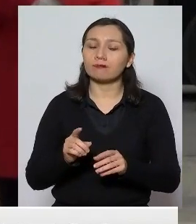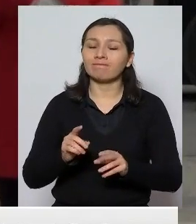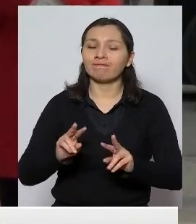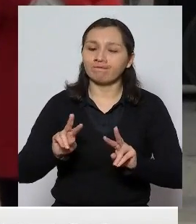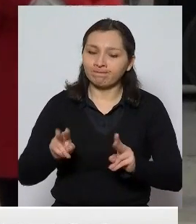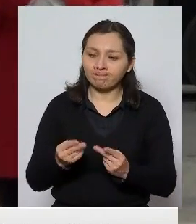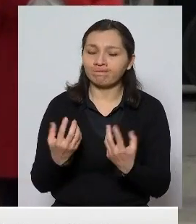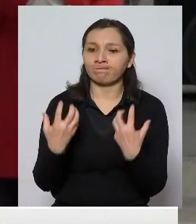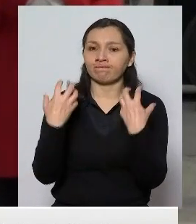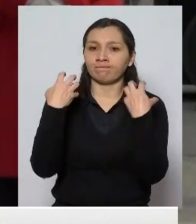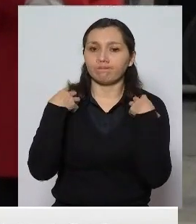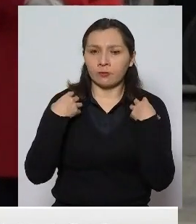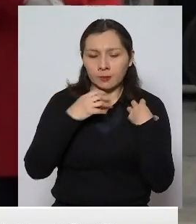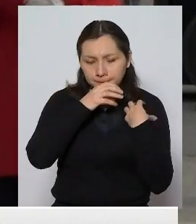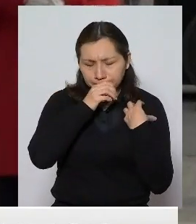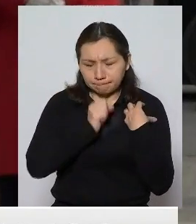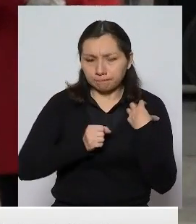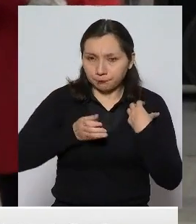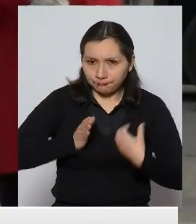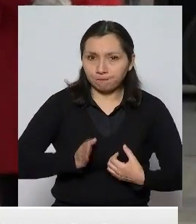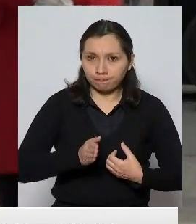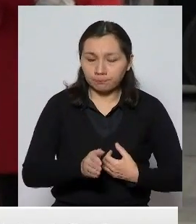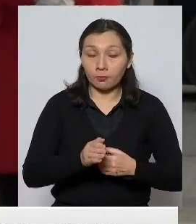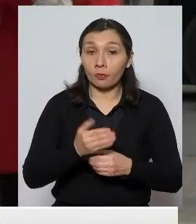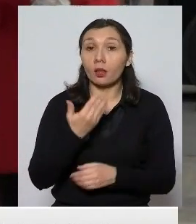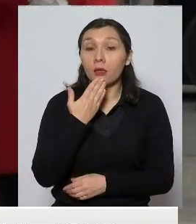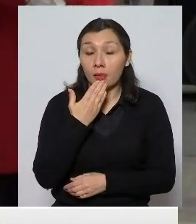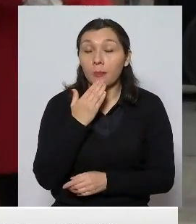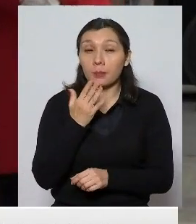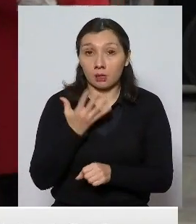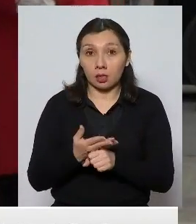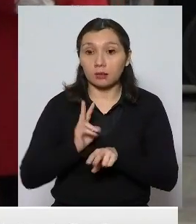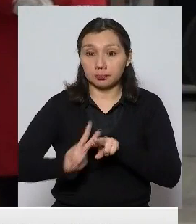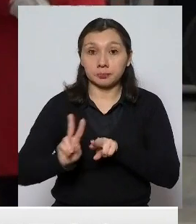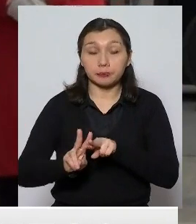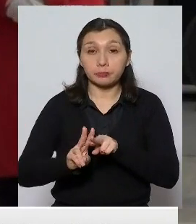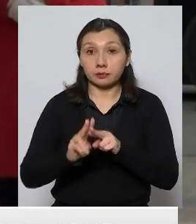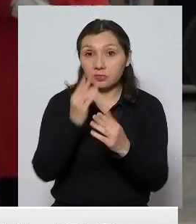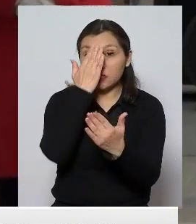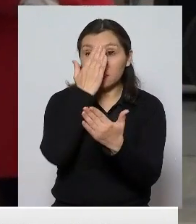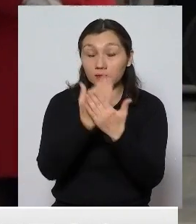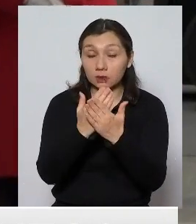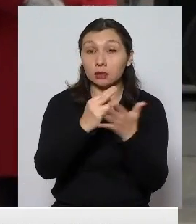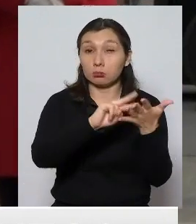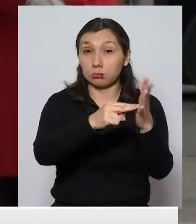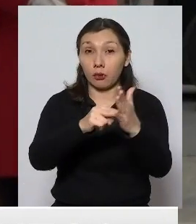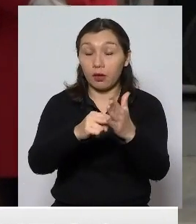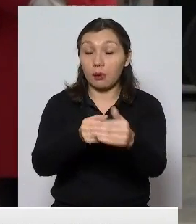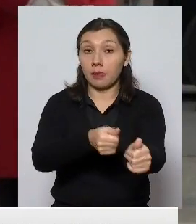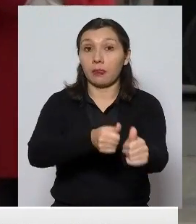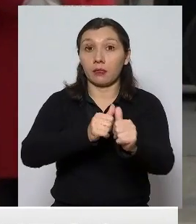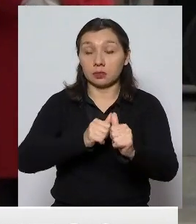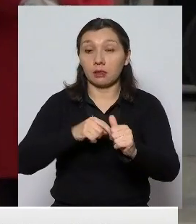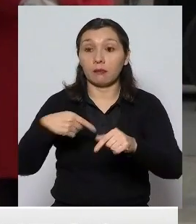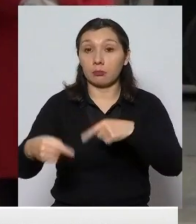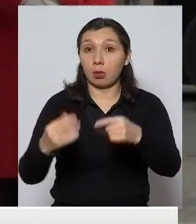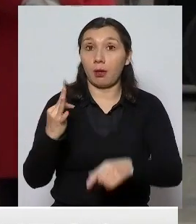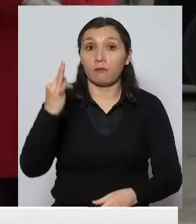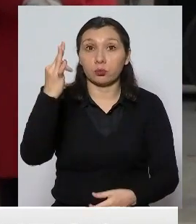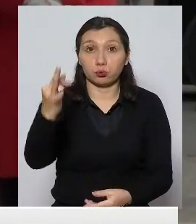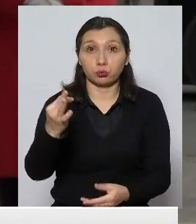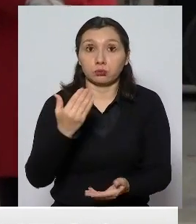responsabilidad y con resistencia, porque también tenemos que prepararnos para enfrentar los problemas, los desafíos del